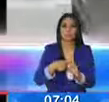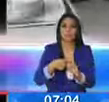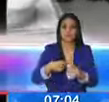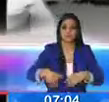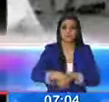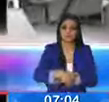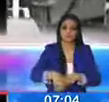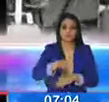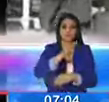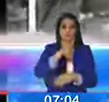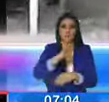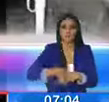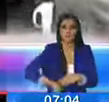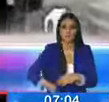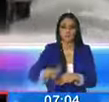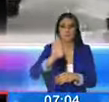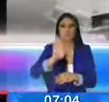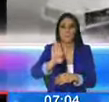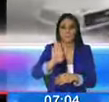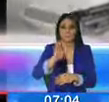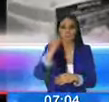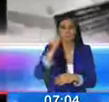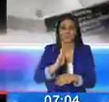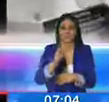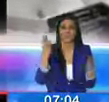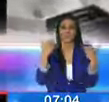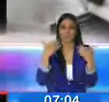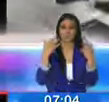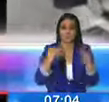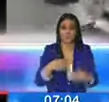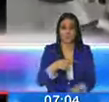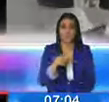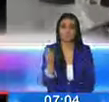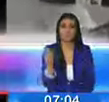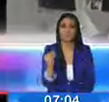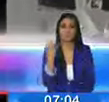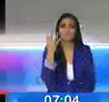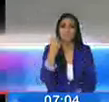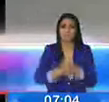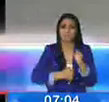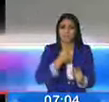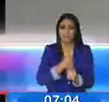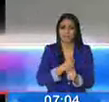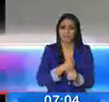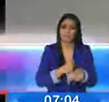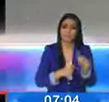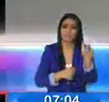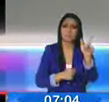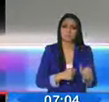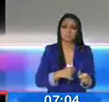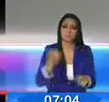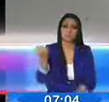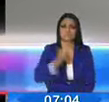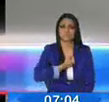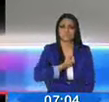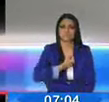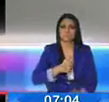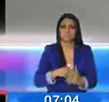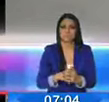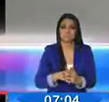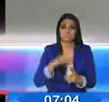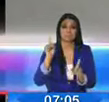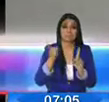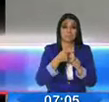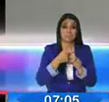24 y la bea al suroeste de guayaquil cuando el menor de 15 años de edad recibió una puñalada en el tórax primero le entraba